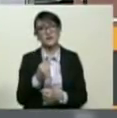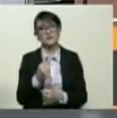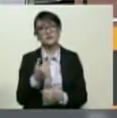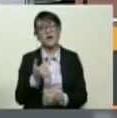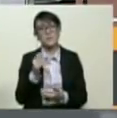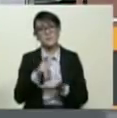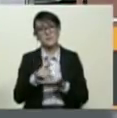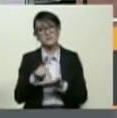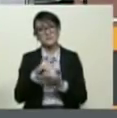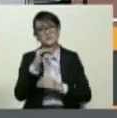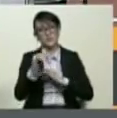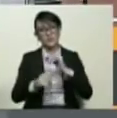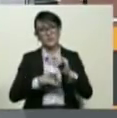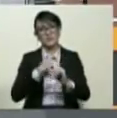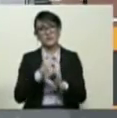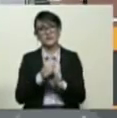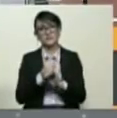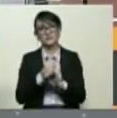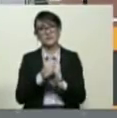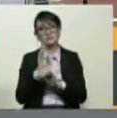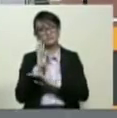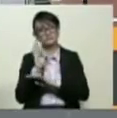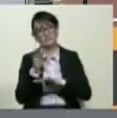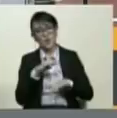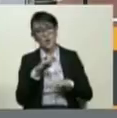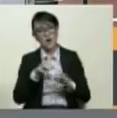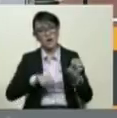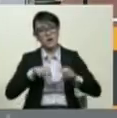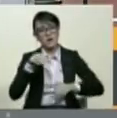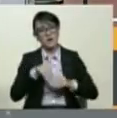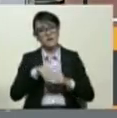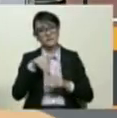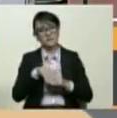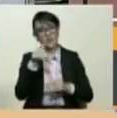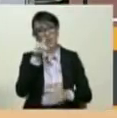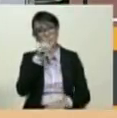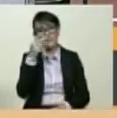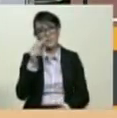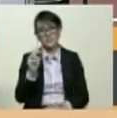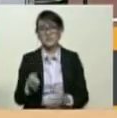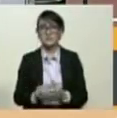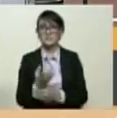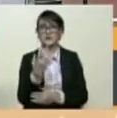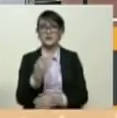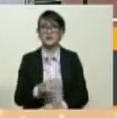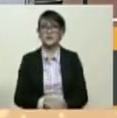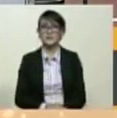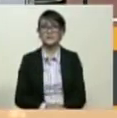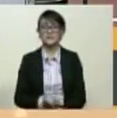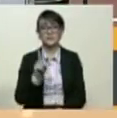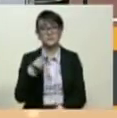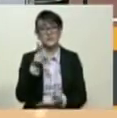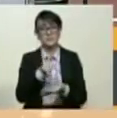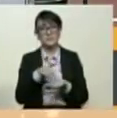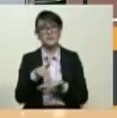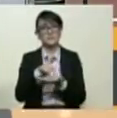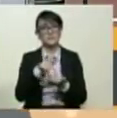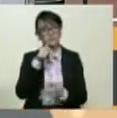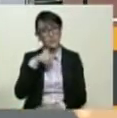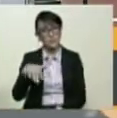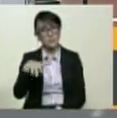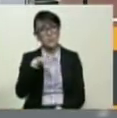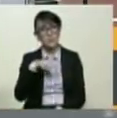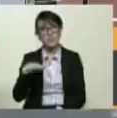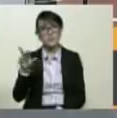amplia participación internacional de observación en las elecciones del domingo 20 de mayo. Y además, la participación del pueblo de